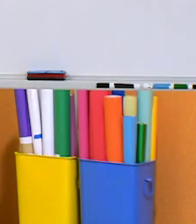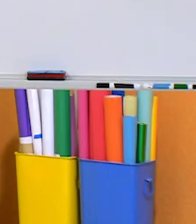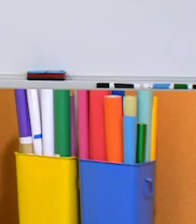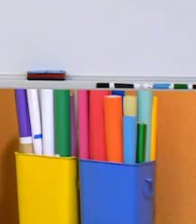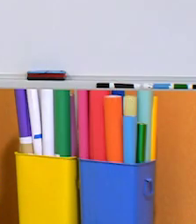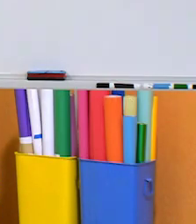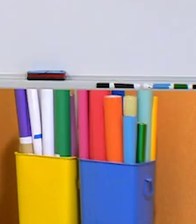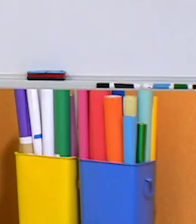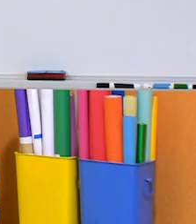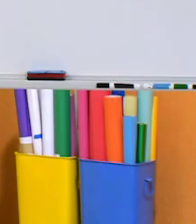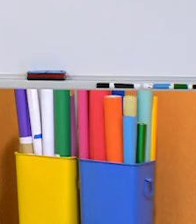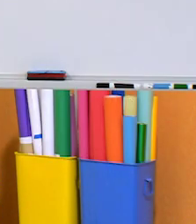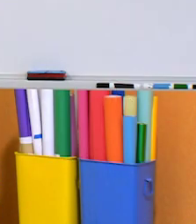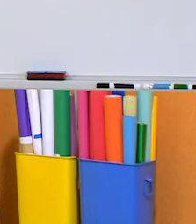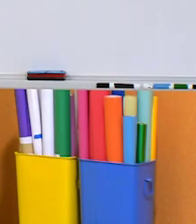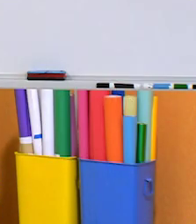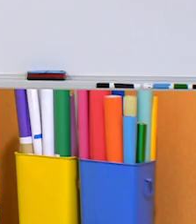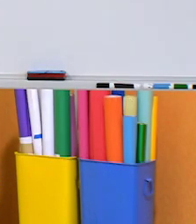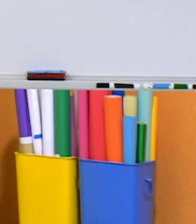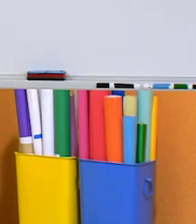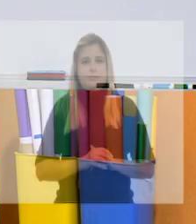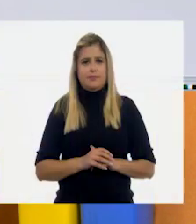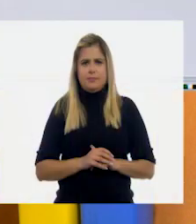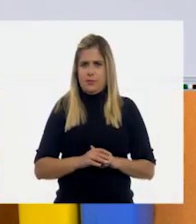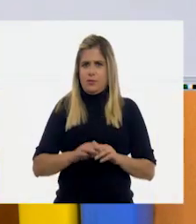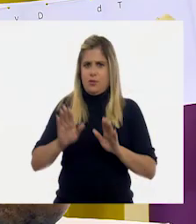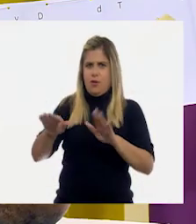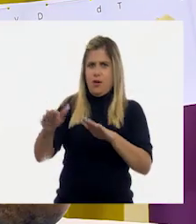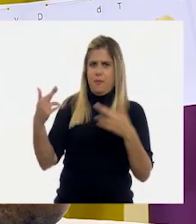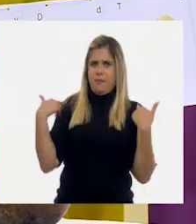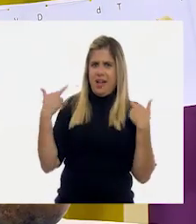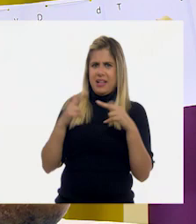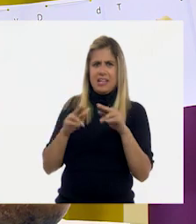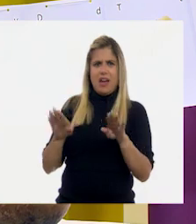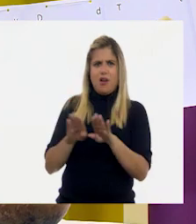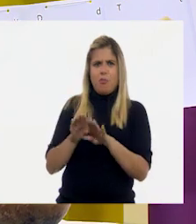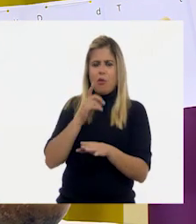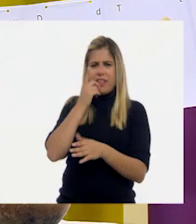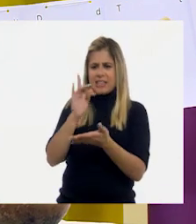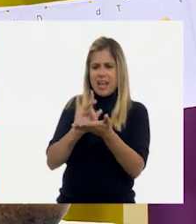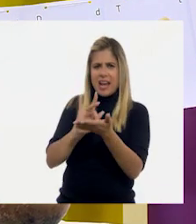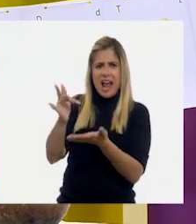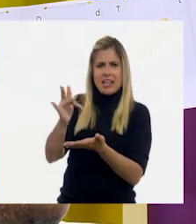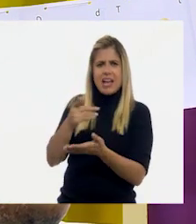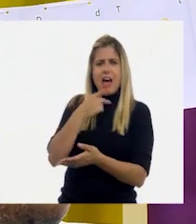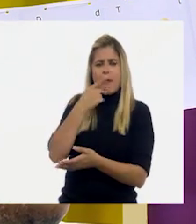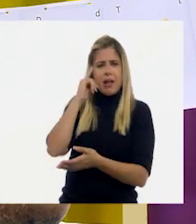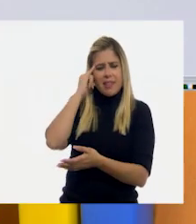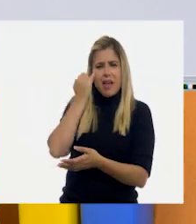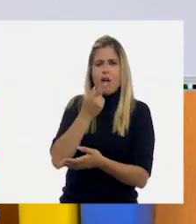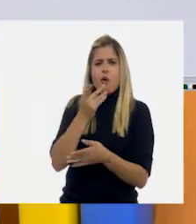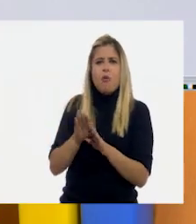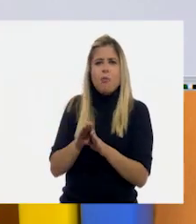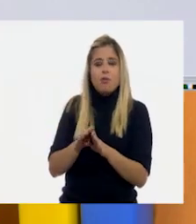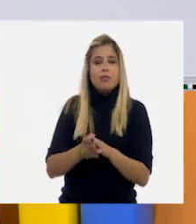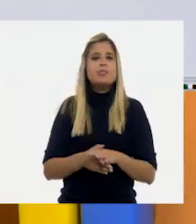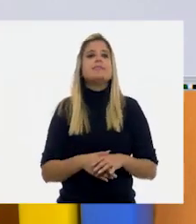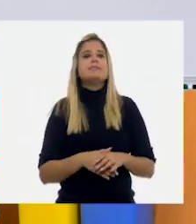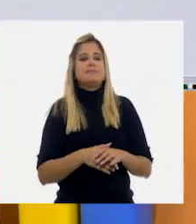Niñándaro, naniñu. Oiga, maestra, ¿cómo podemos decir gracias en Ñusabi?